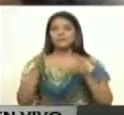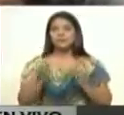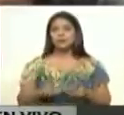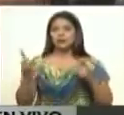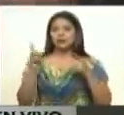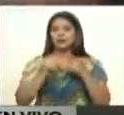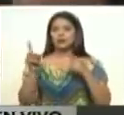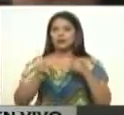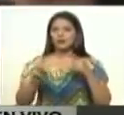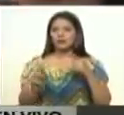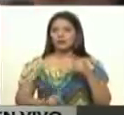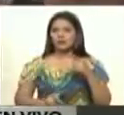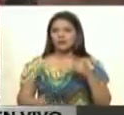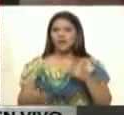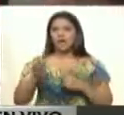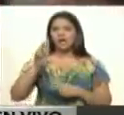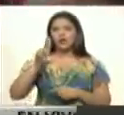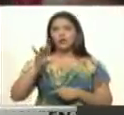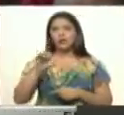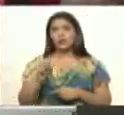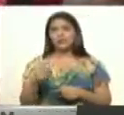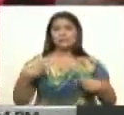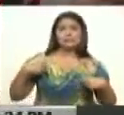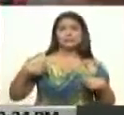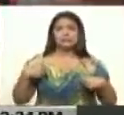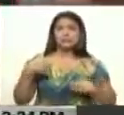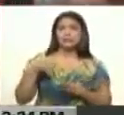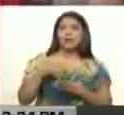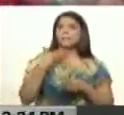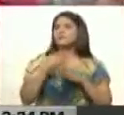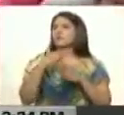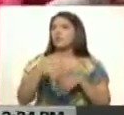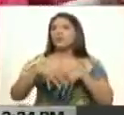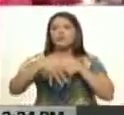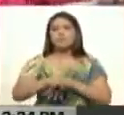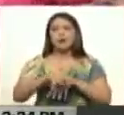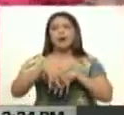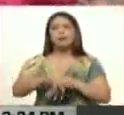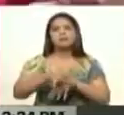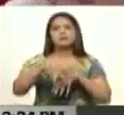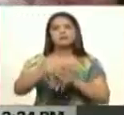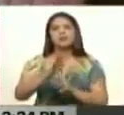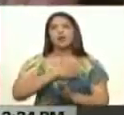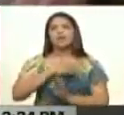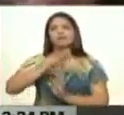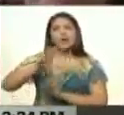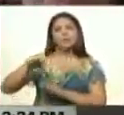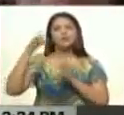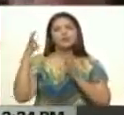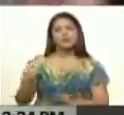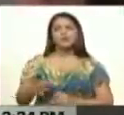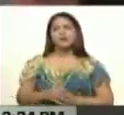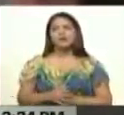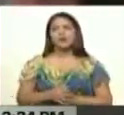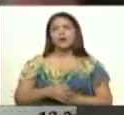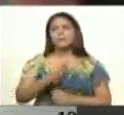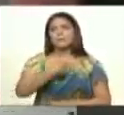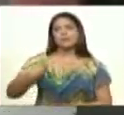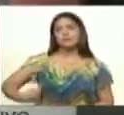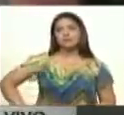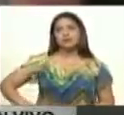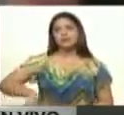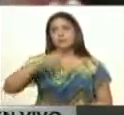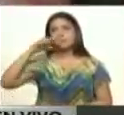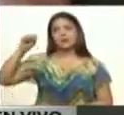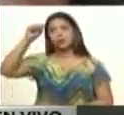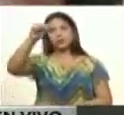Mota Domínguez. Bueno, está lesionado, pero está aquí marchando, expresando su apoyo contundente al presidente de la República,